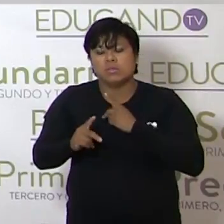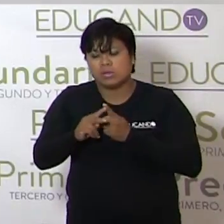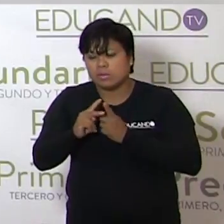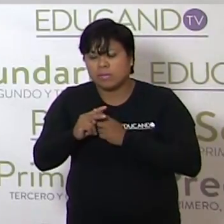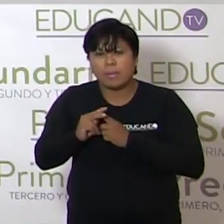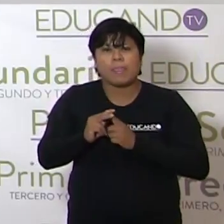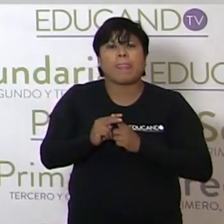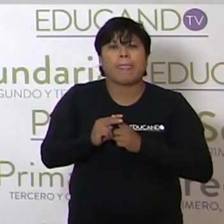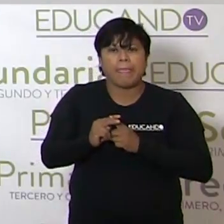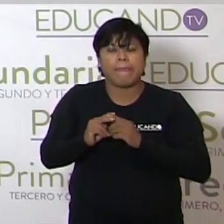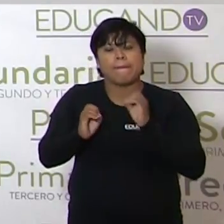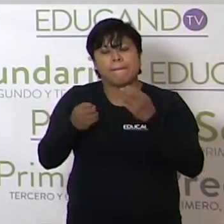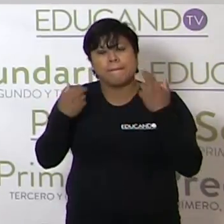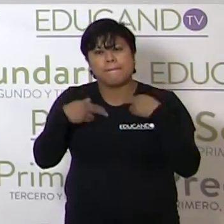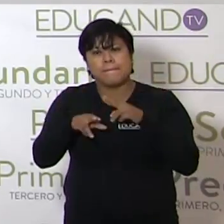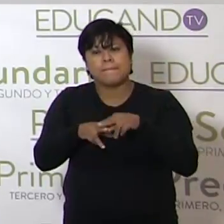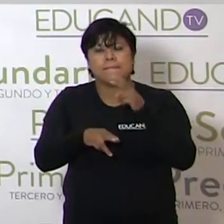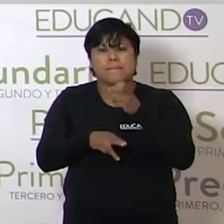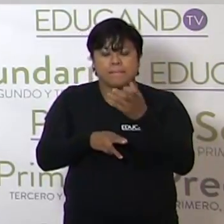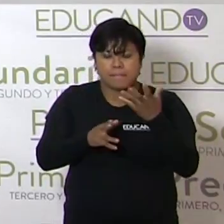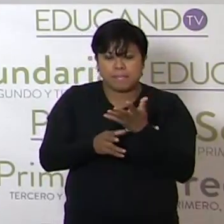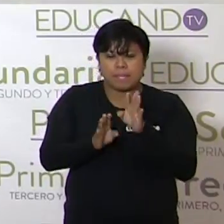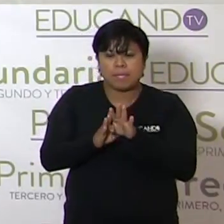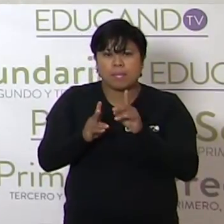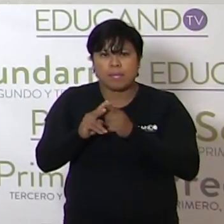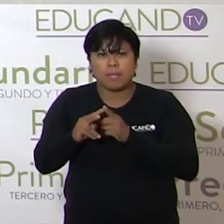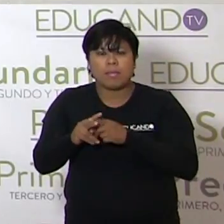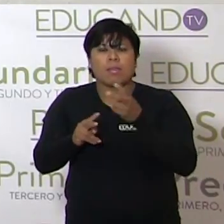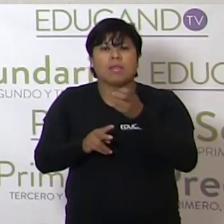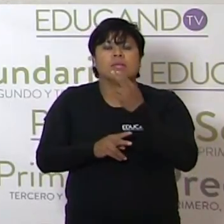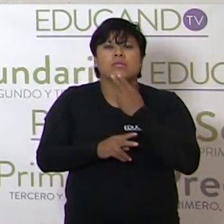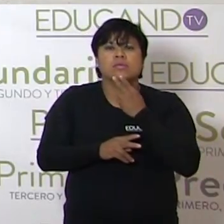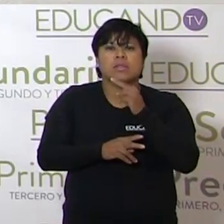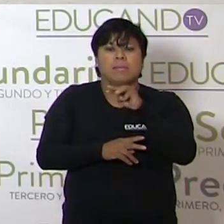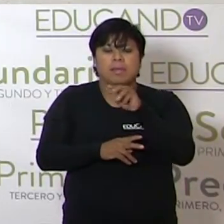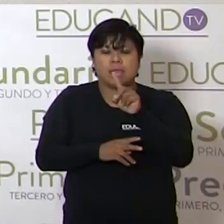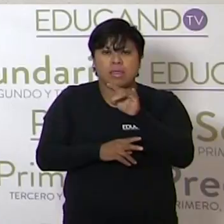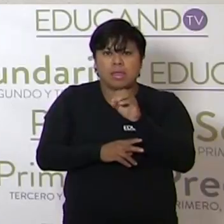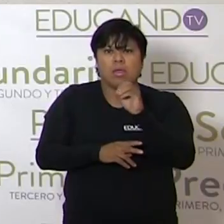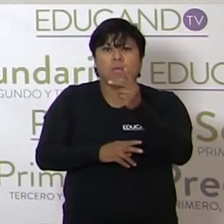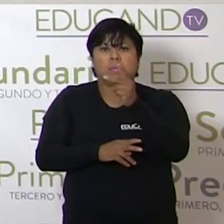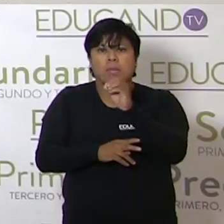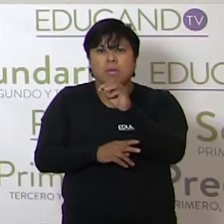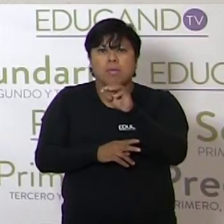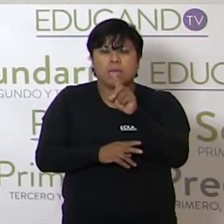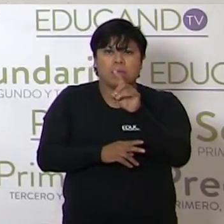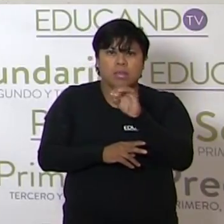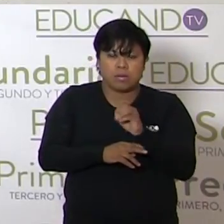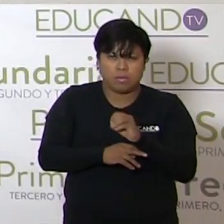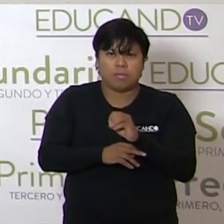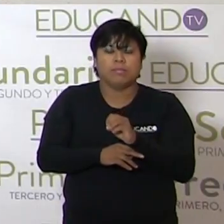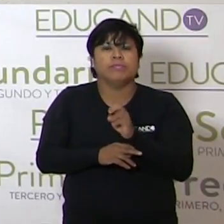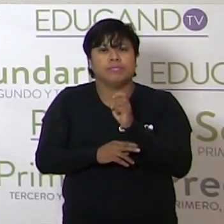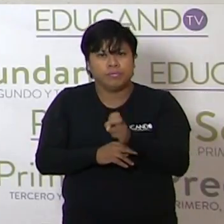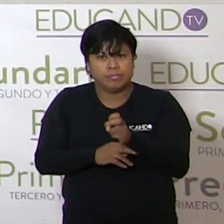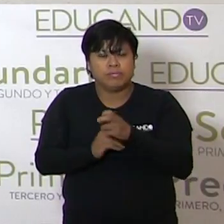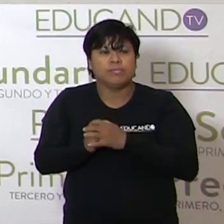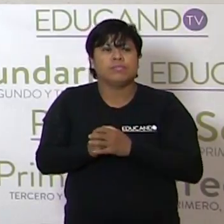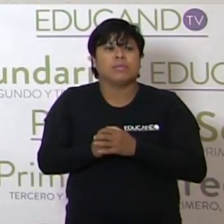también, o los maestros hacen este cálculo, para eso nos sirve la media o el promedio. Voy a utilizar una franela porque